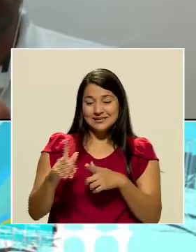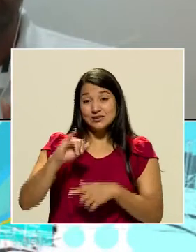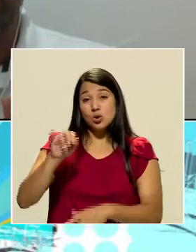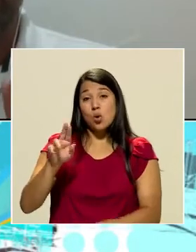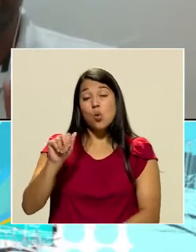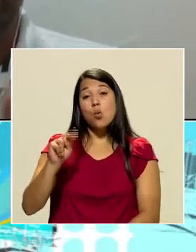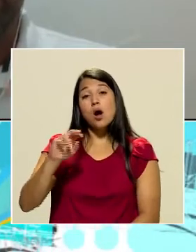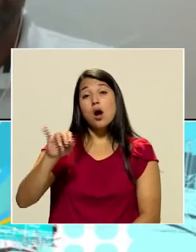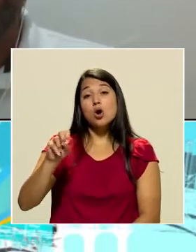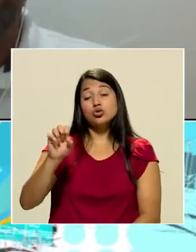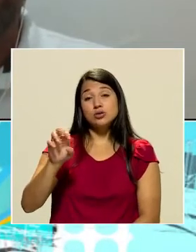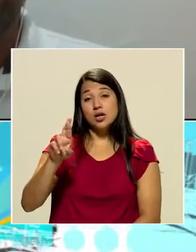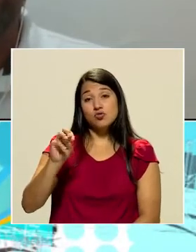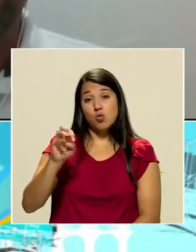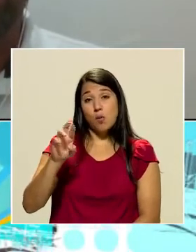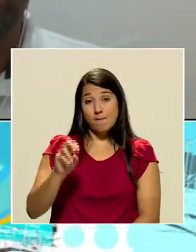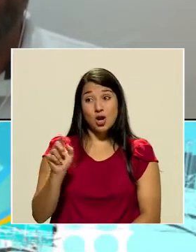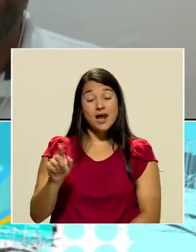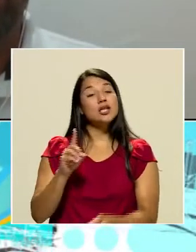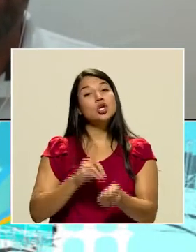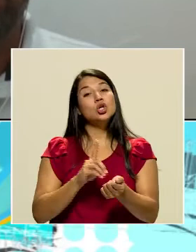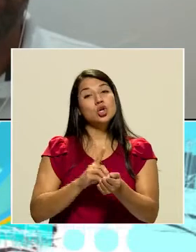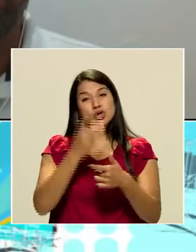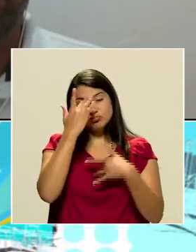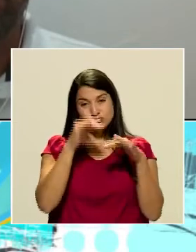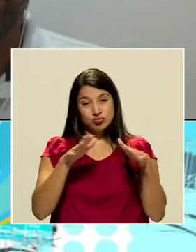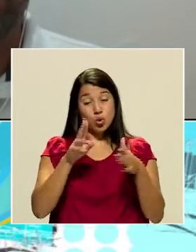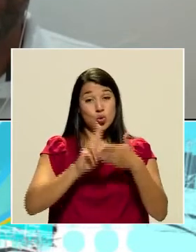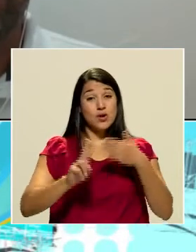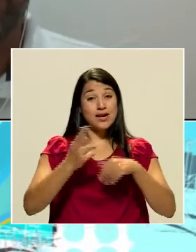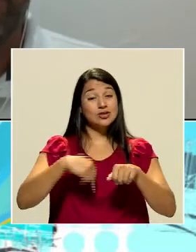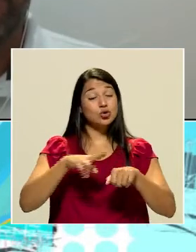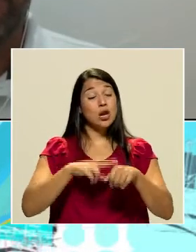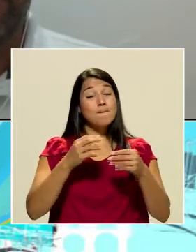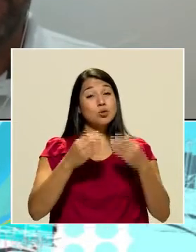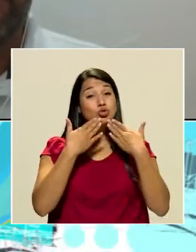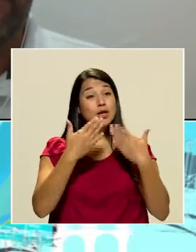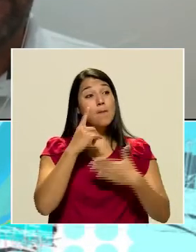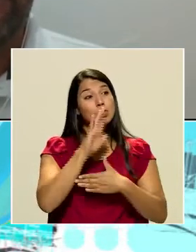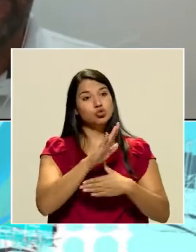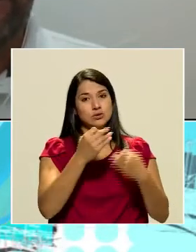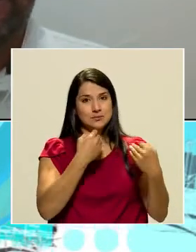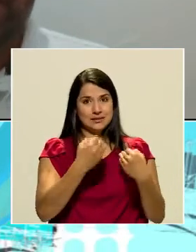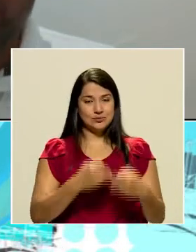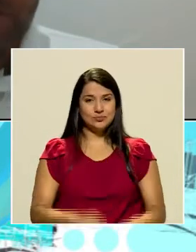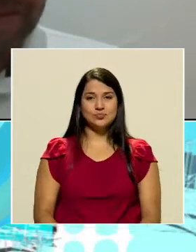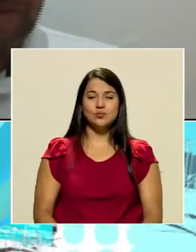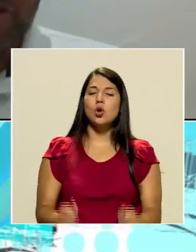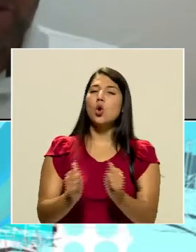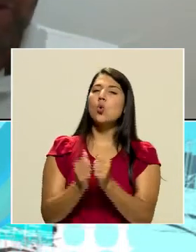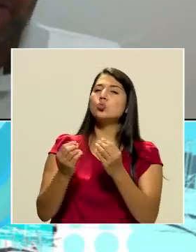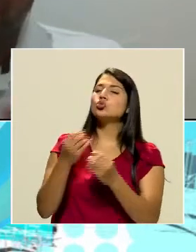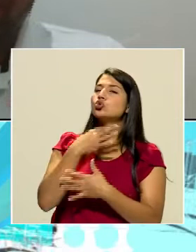José Romero, epidemiólogo de la Universidad Nacional, muchas gracias por darnos contexto. Sí, con